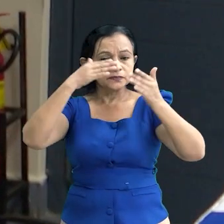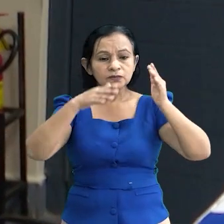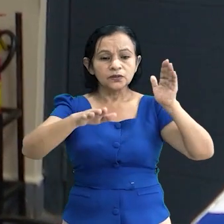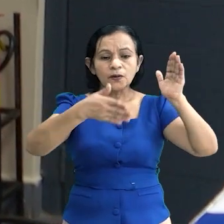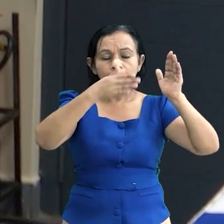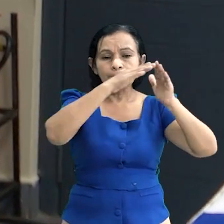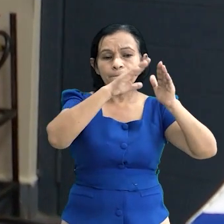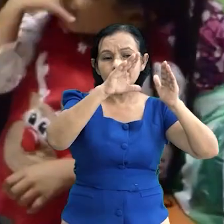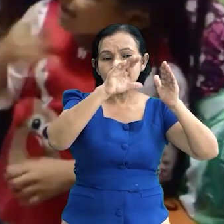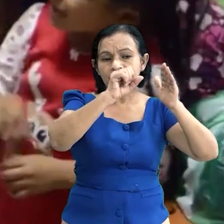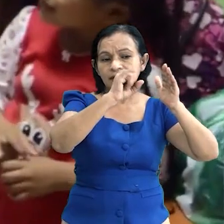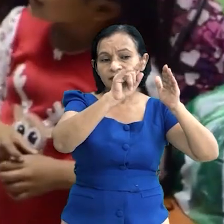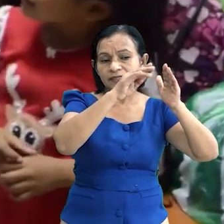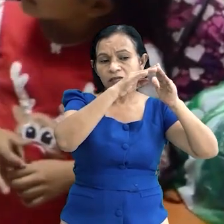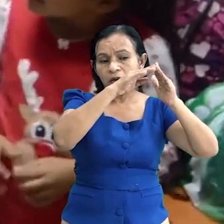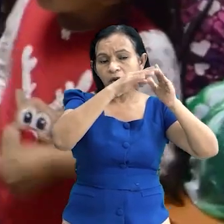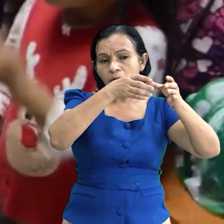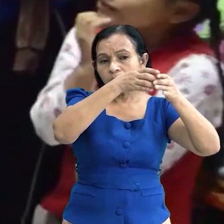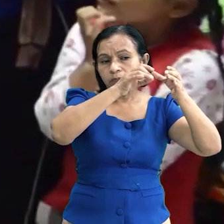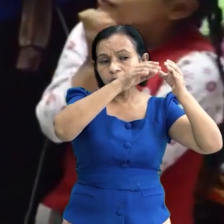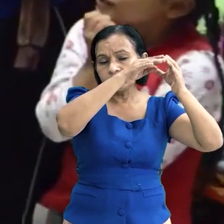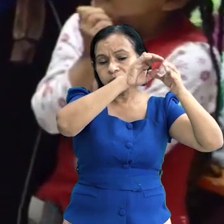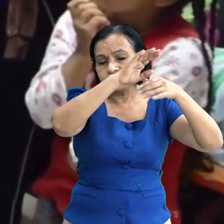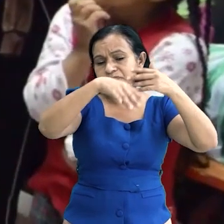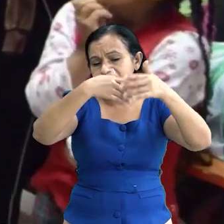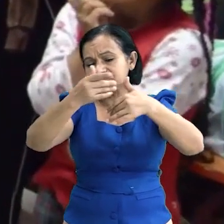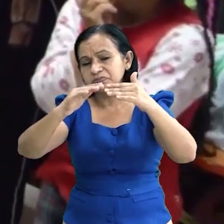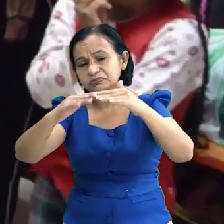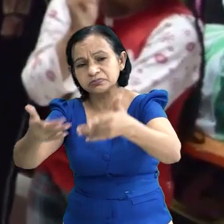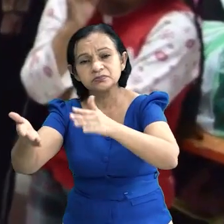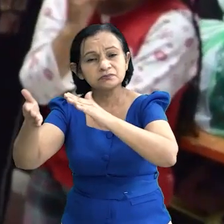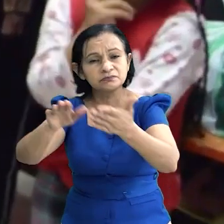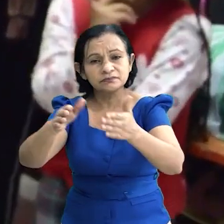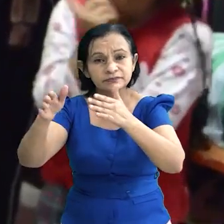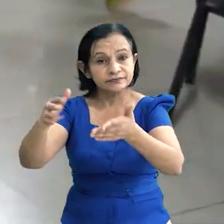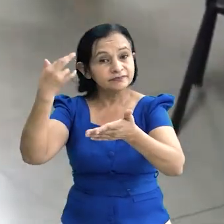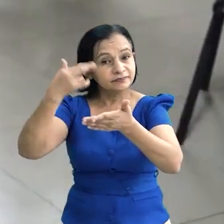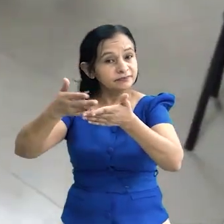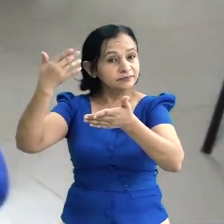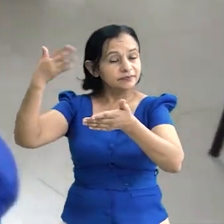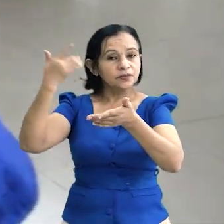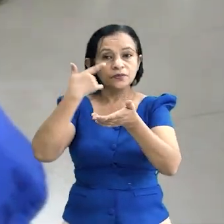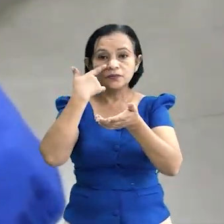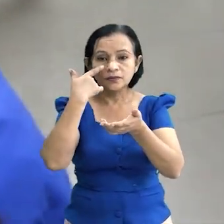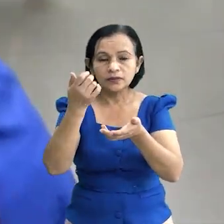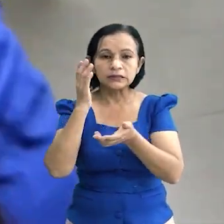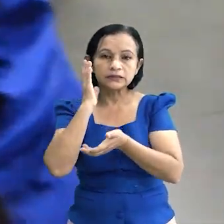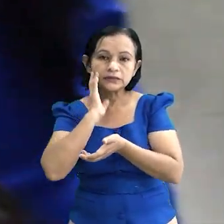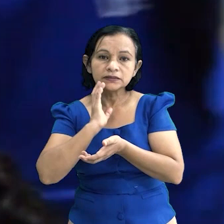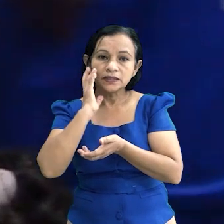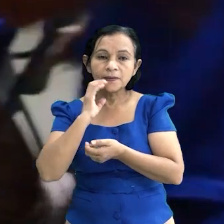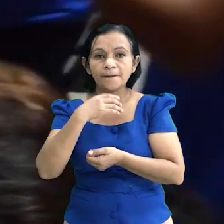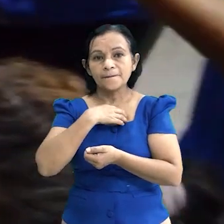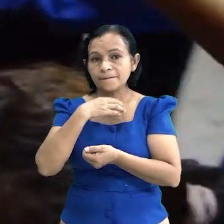deslave del volcán Casita. Importante, ¿verdad?, ese tema, el recalcar y el conocer, ¿verdad?, las vivencias que se